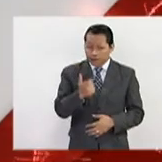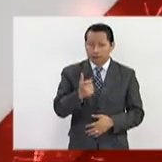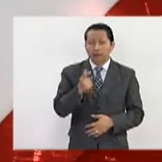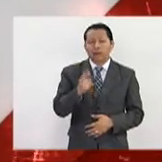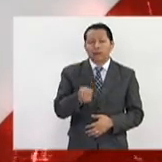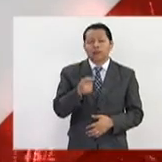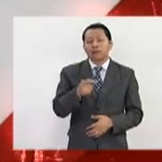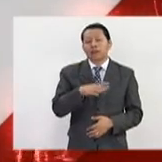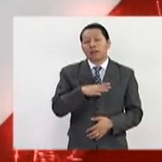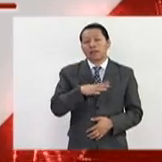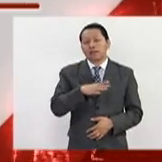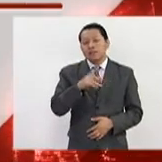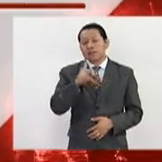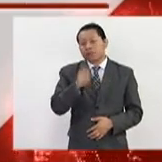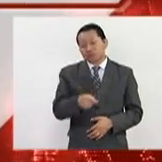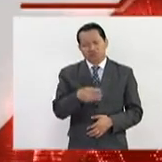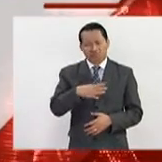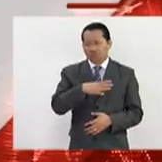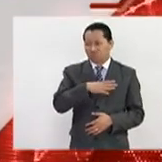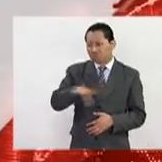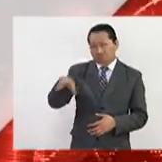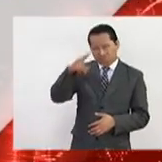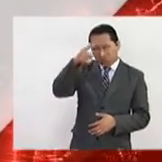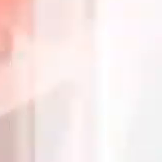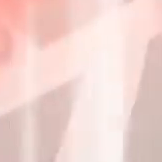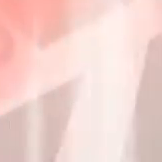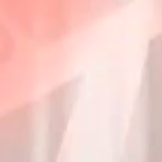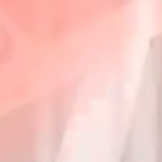Desde luego que eso fue absolutamente rechazado por México.